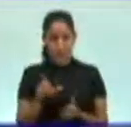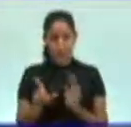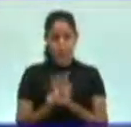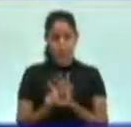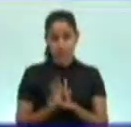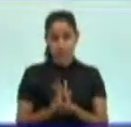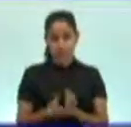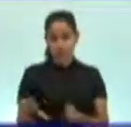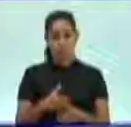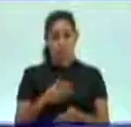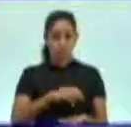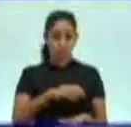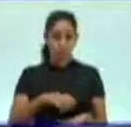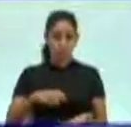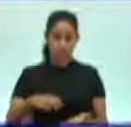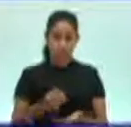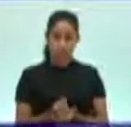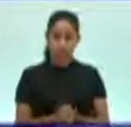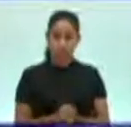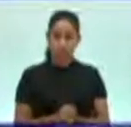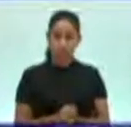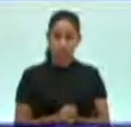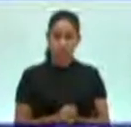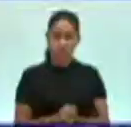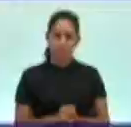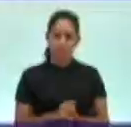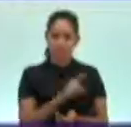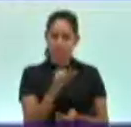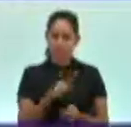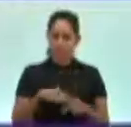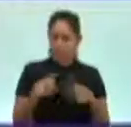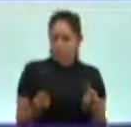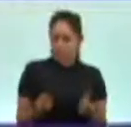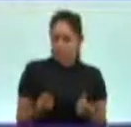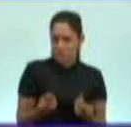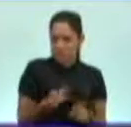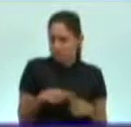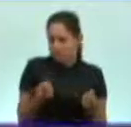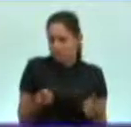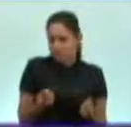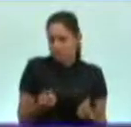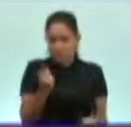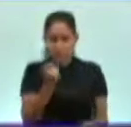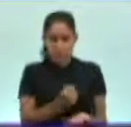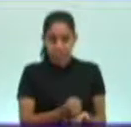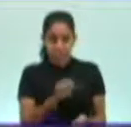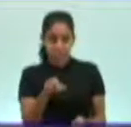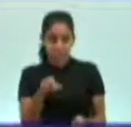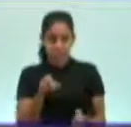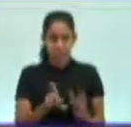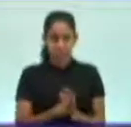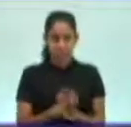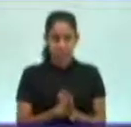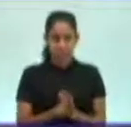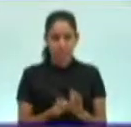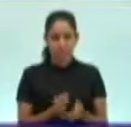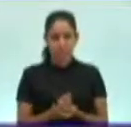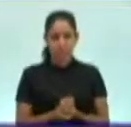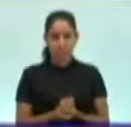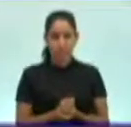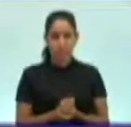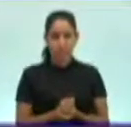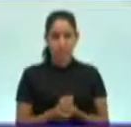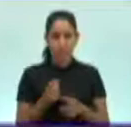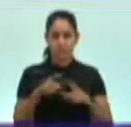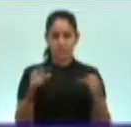por todo nuestro pueblo. Pero, ¿por qué se aprueba esta ley? En primer lugar, por los contextos actuales.